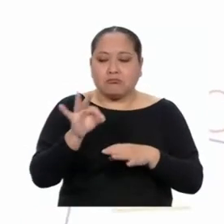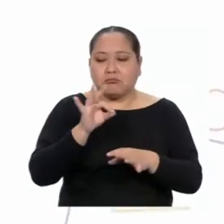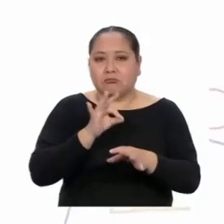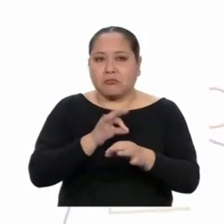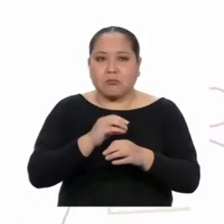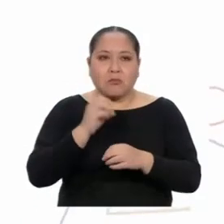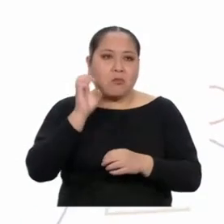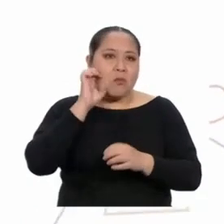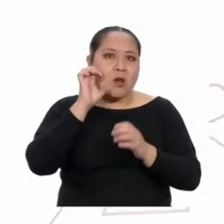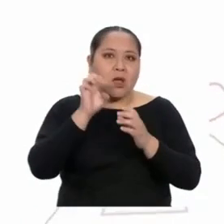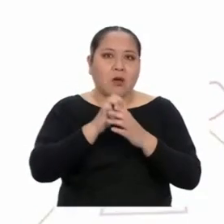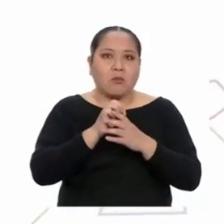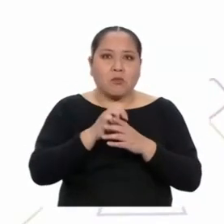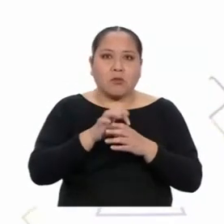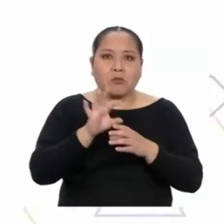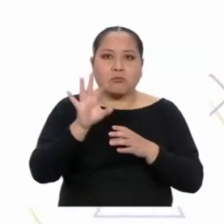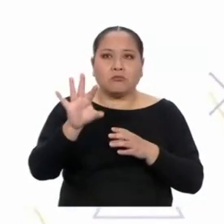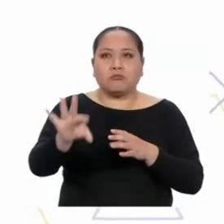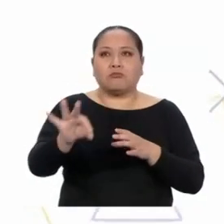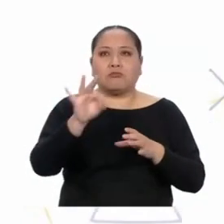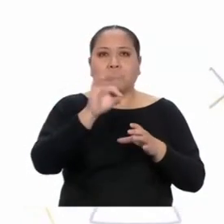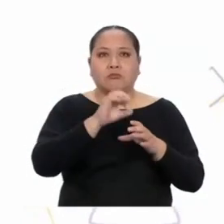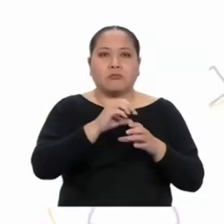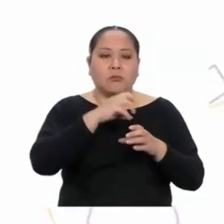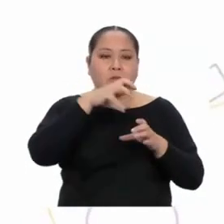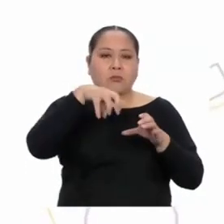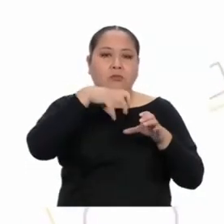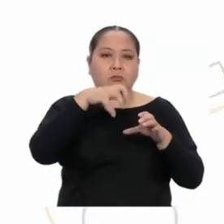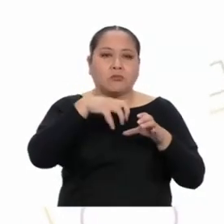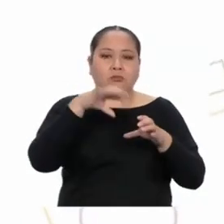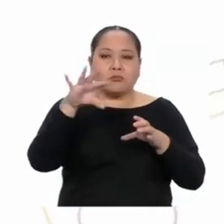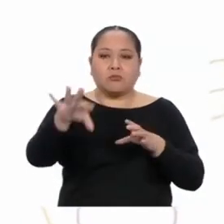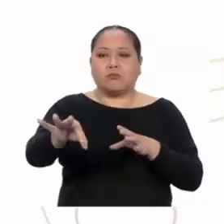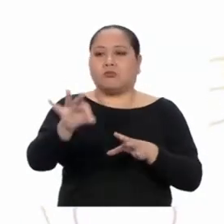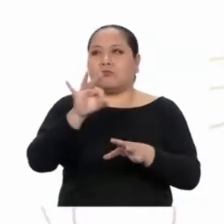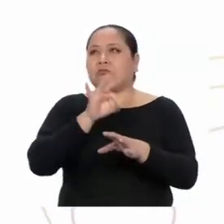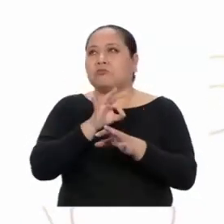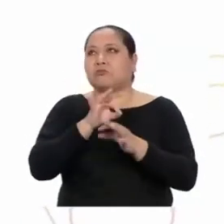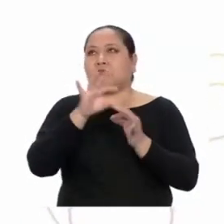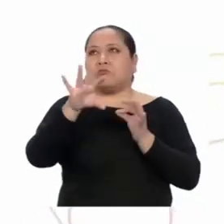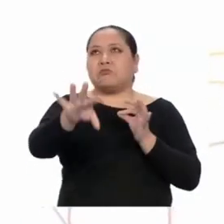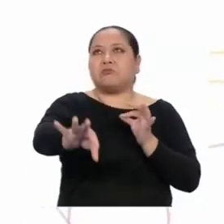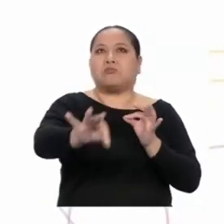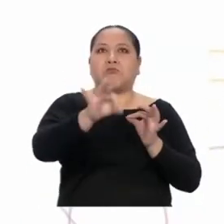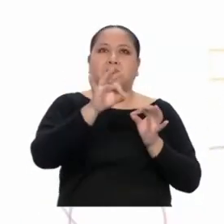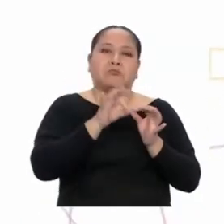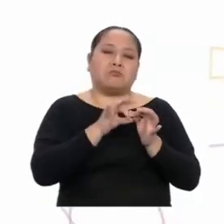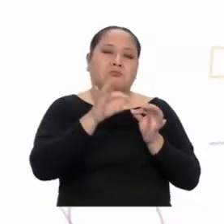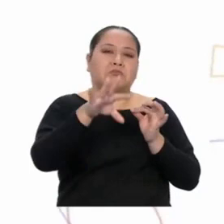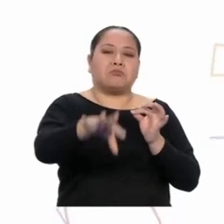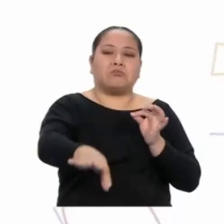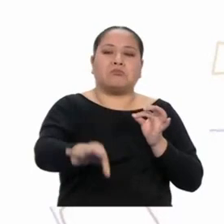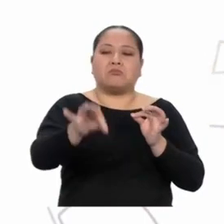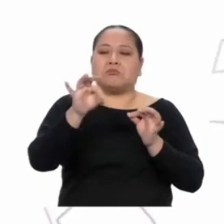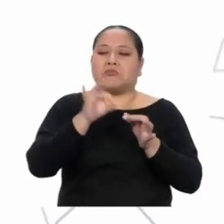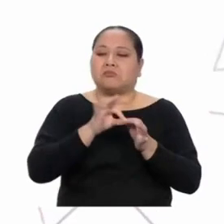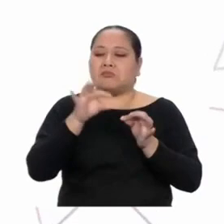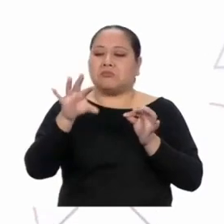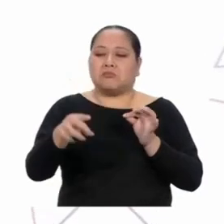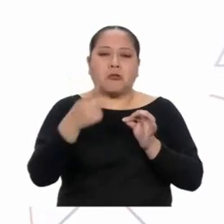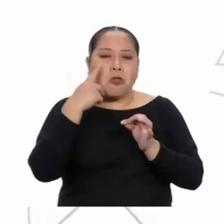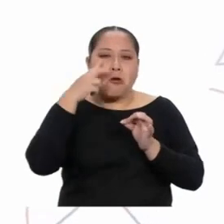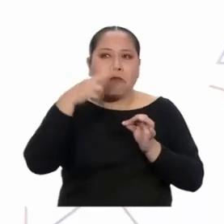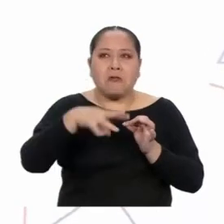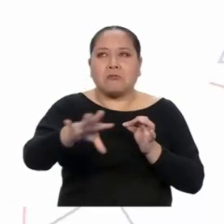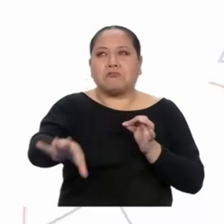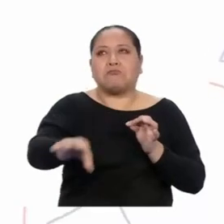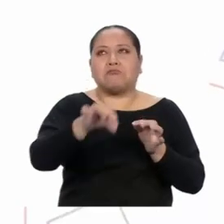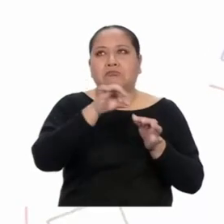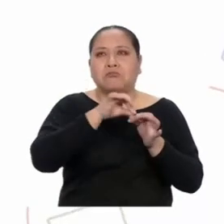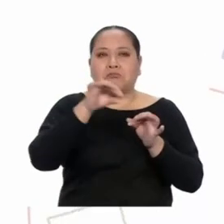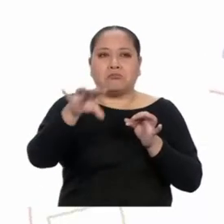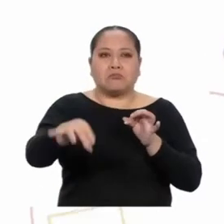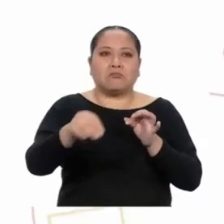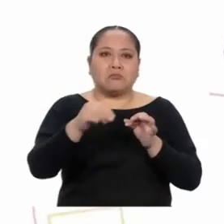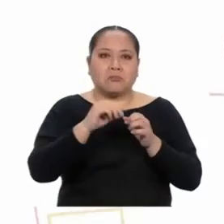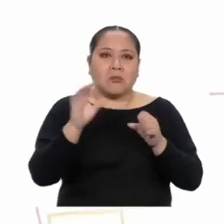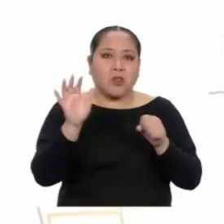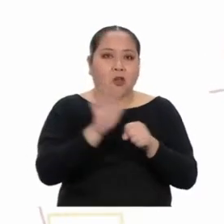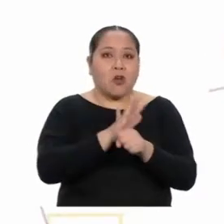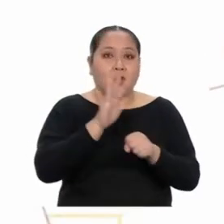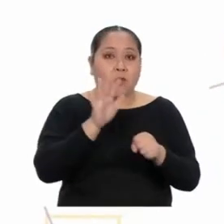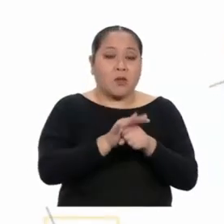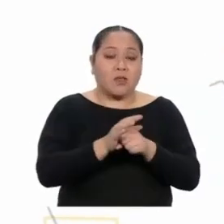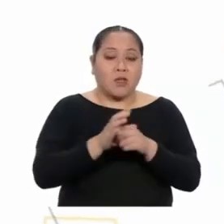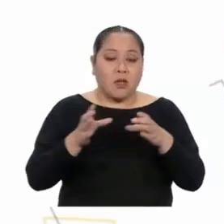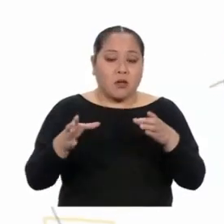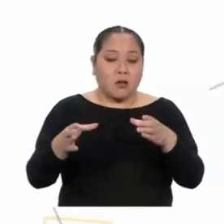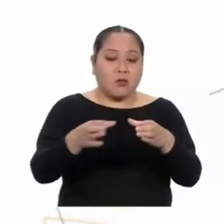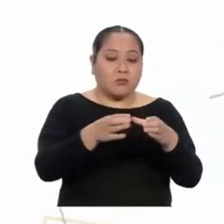bolas dentro de una bolsa o tablas de números aleatorios, se eligen tantos sujetos como sea necesario para completar el tamaño